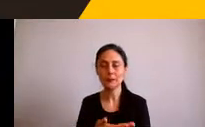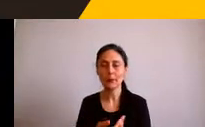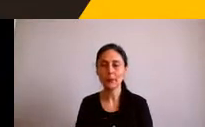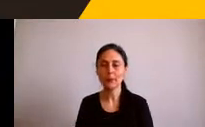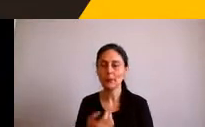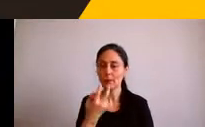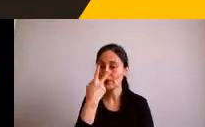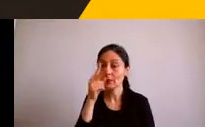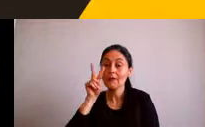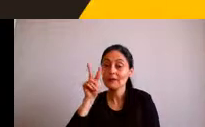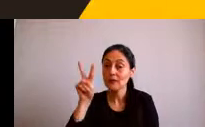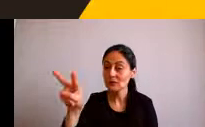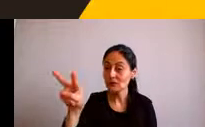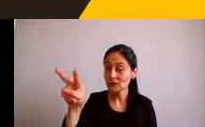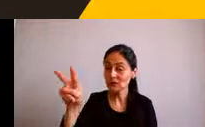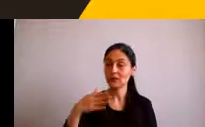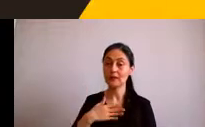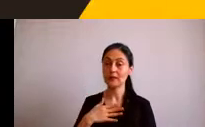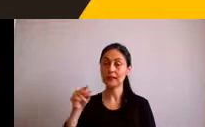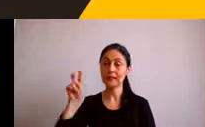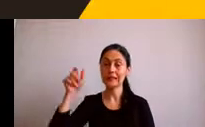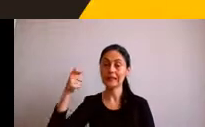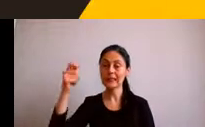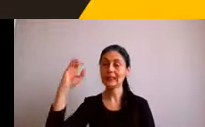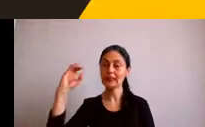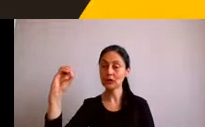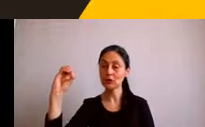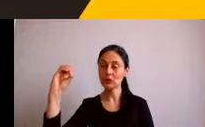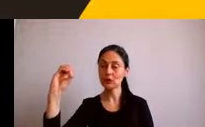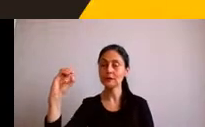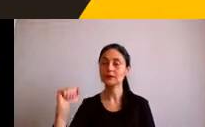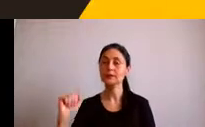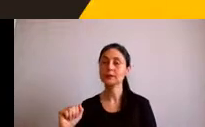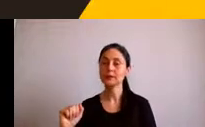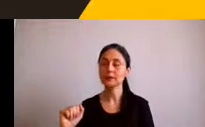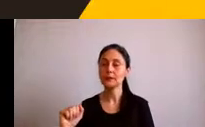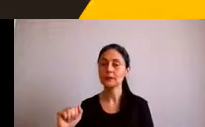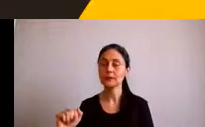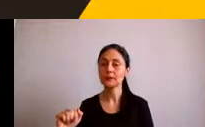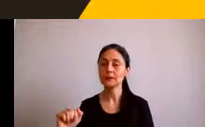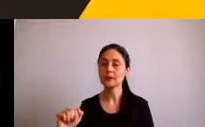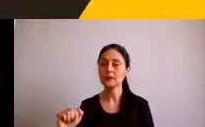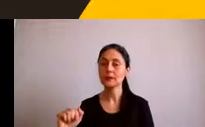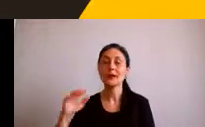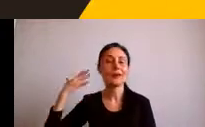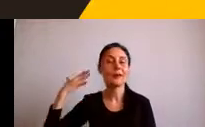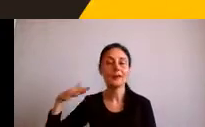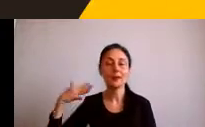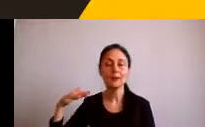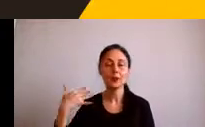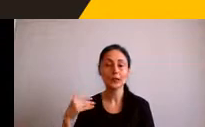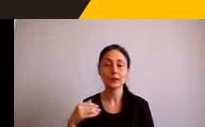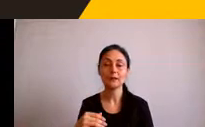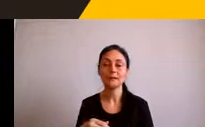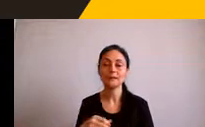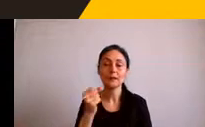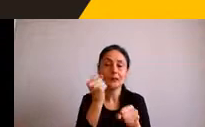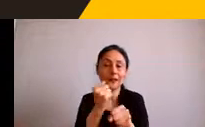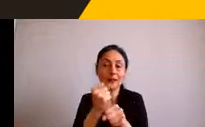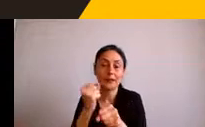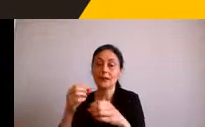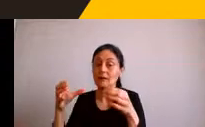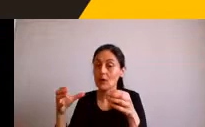COVID, pero aquí yo quiero también realzar la relevancia del trabajo en equipo, porque muchas de estas acciones que realizamos como terapeutas, porque en